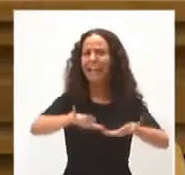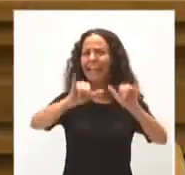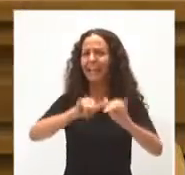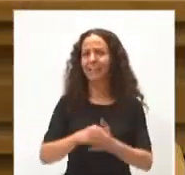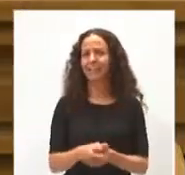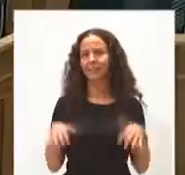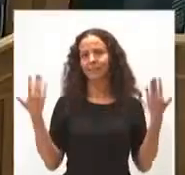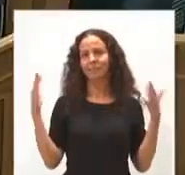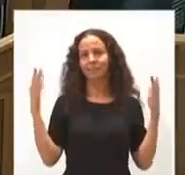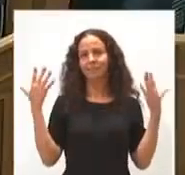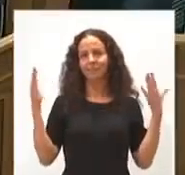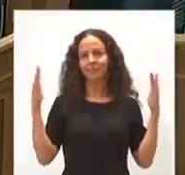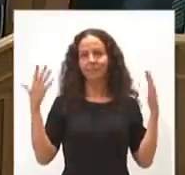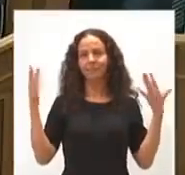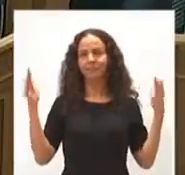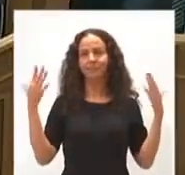pero